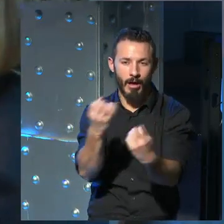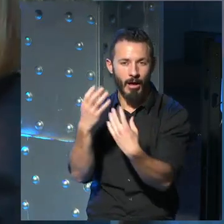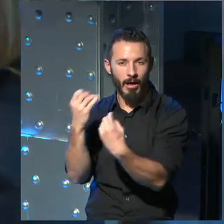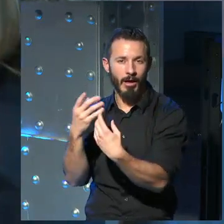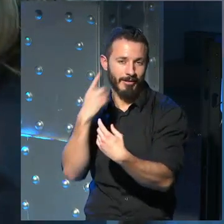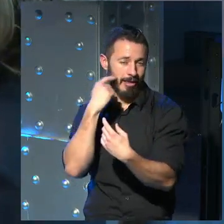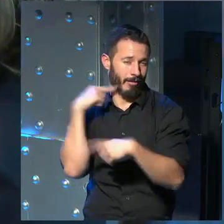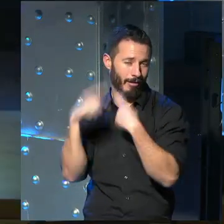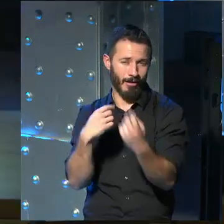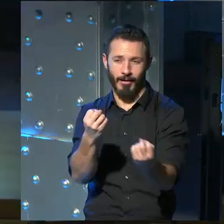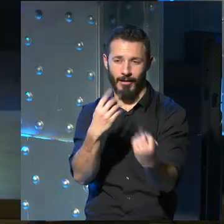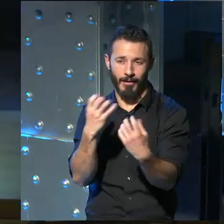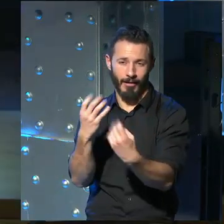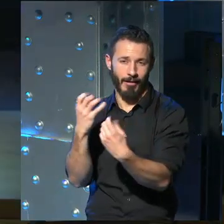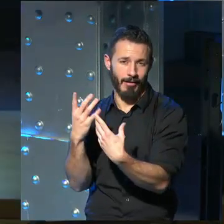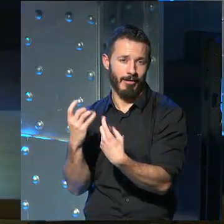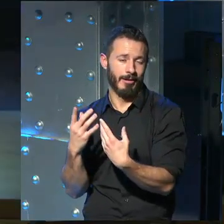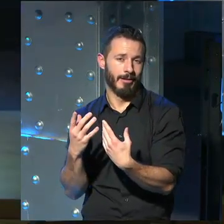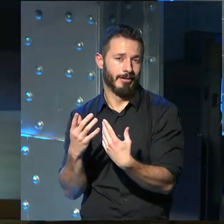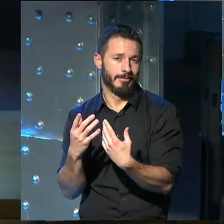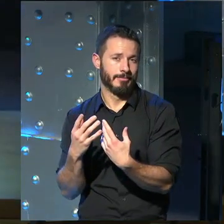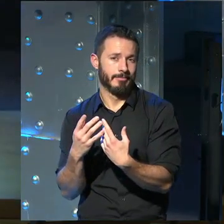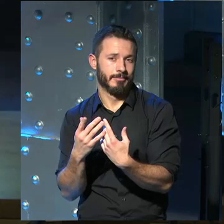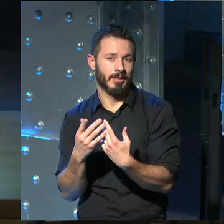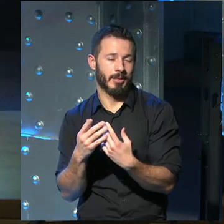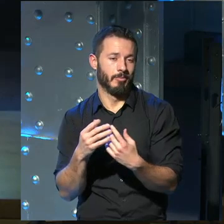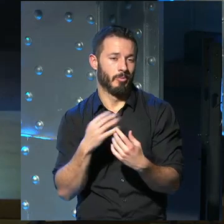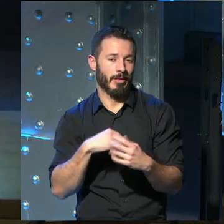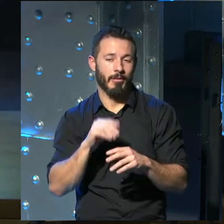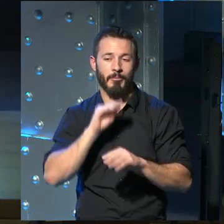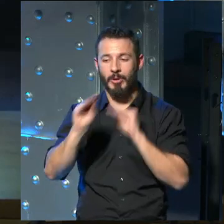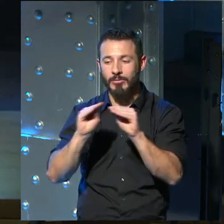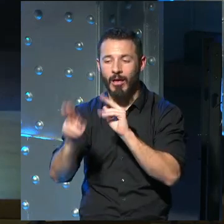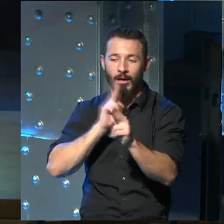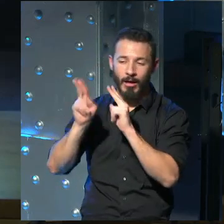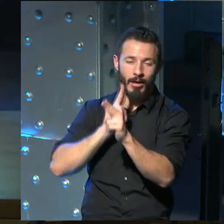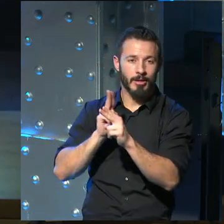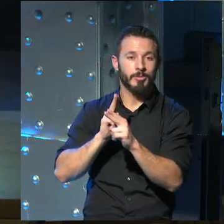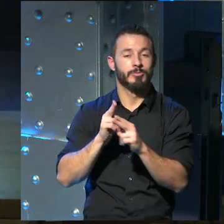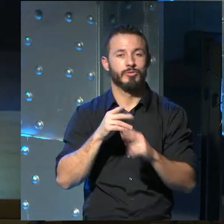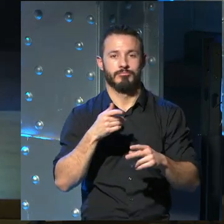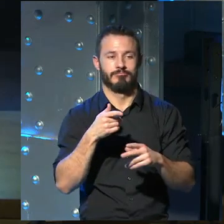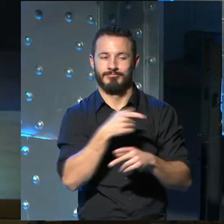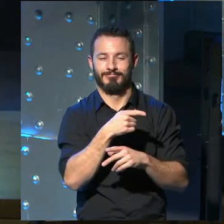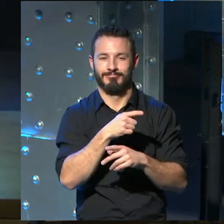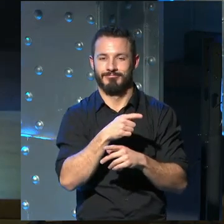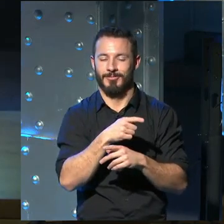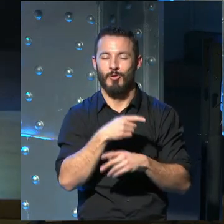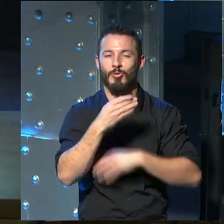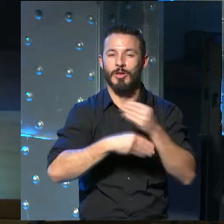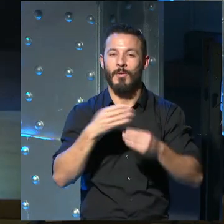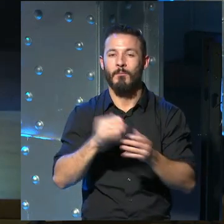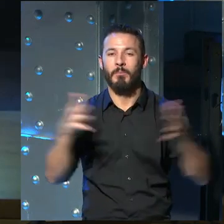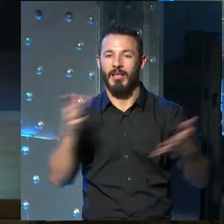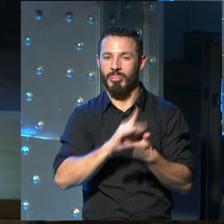¿no? de intención o respuestas a preguntas, pues utilizaron el Big Data en un proyecto